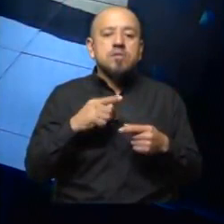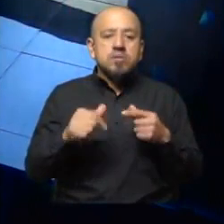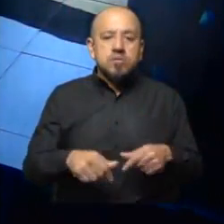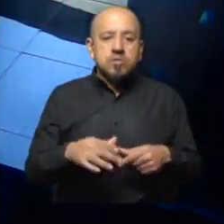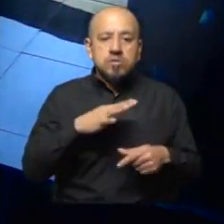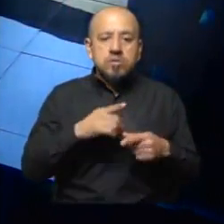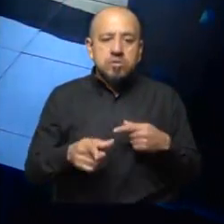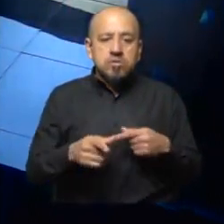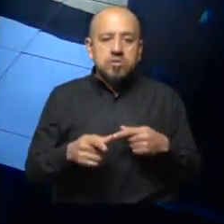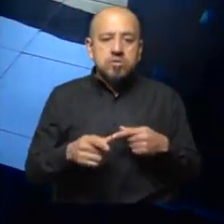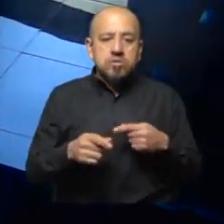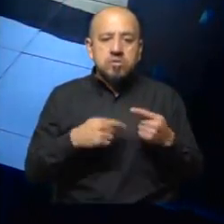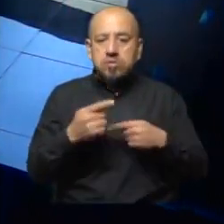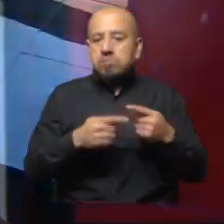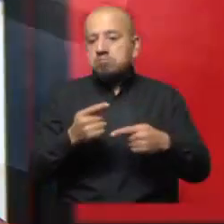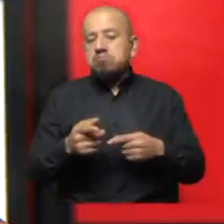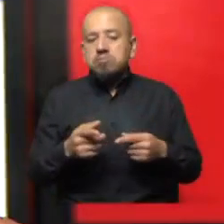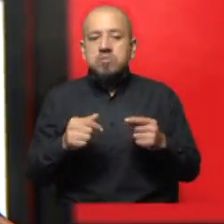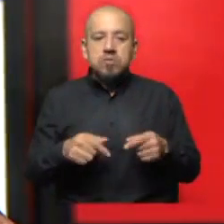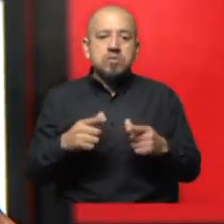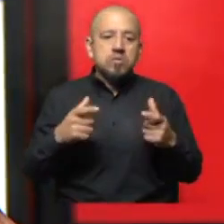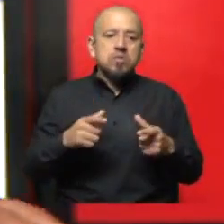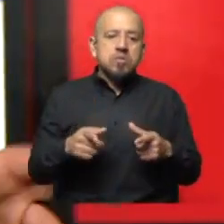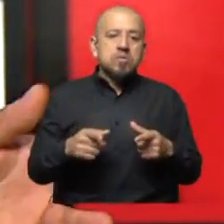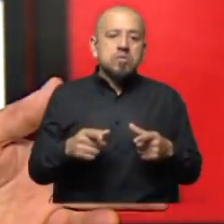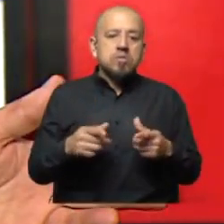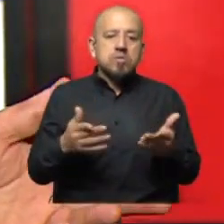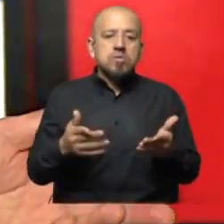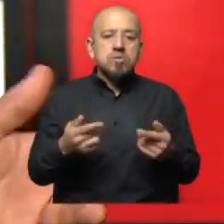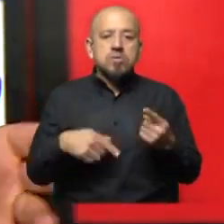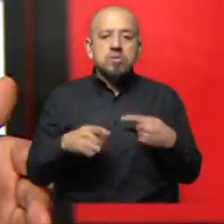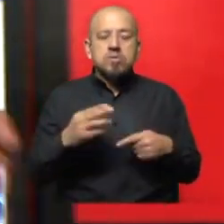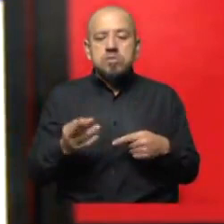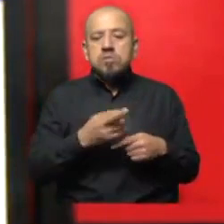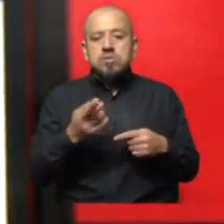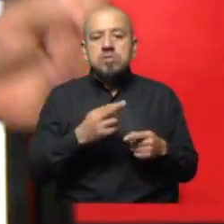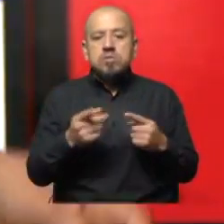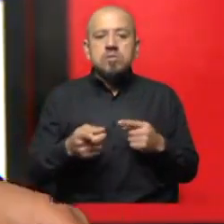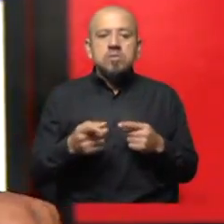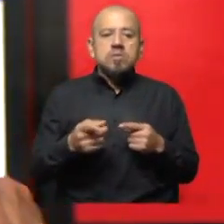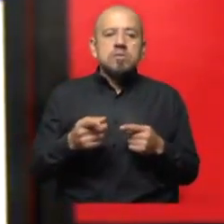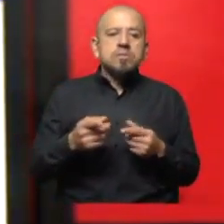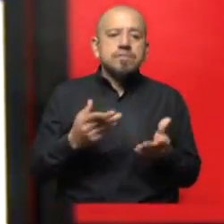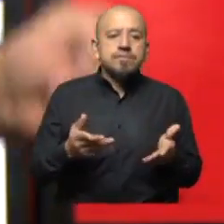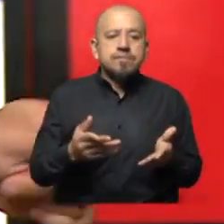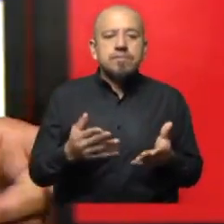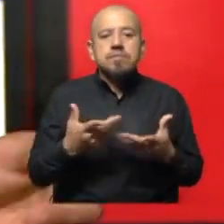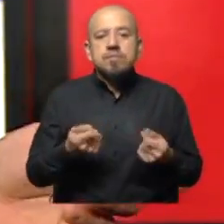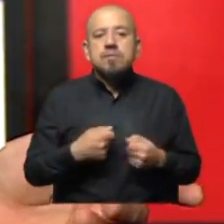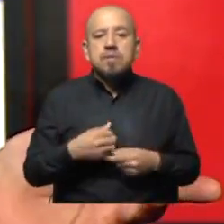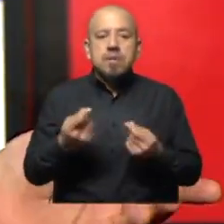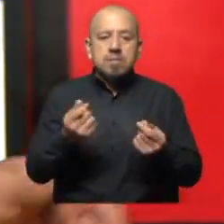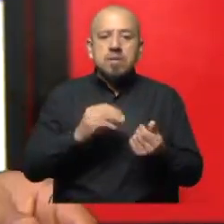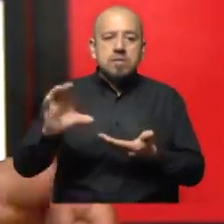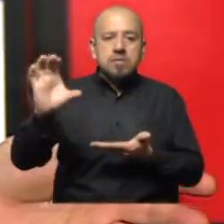funciona muy bien por suerte este divino pero ésta era muy raro me voló cuando salimos como a buscar apoyo guita y todo